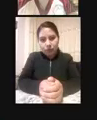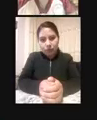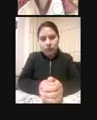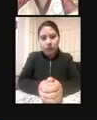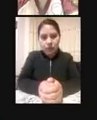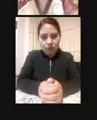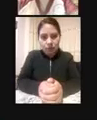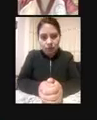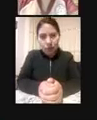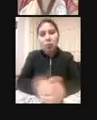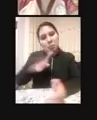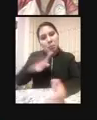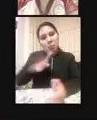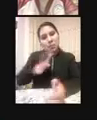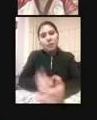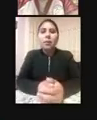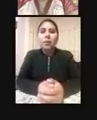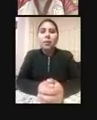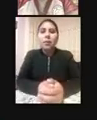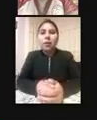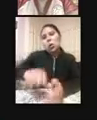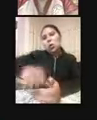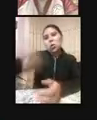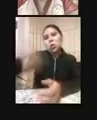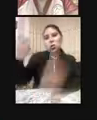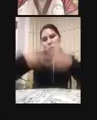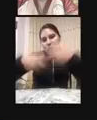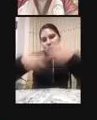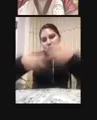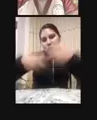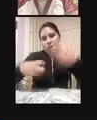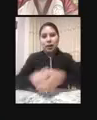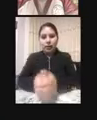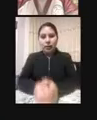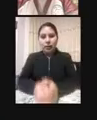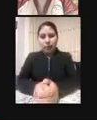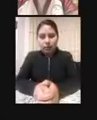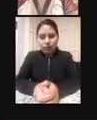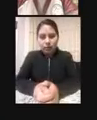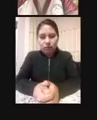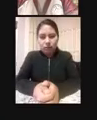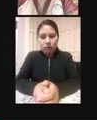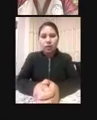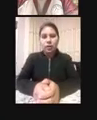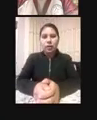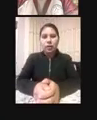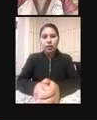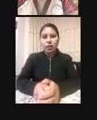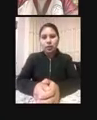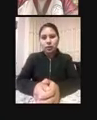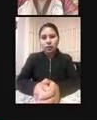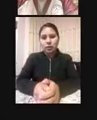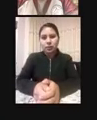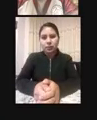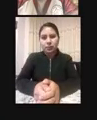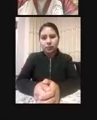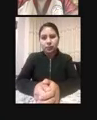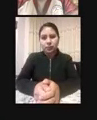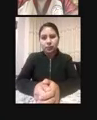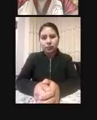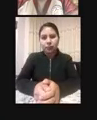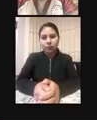Bueno, otros problemas posturales, ¿no?, que se presentan en estos niños son las desviaciones de columna,